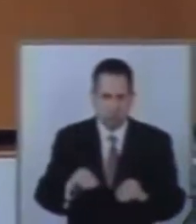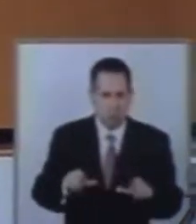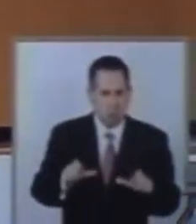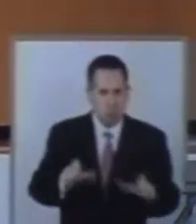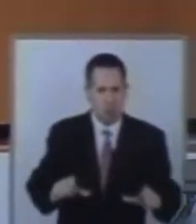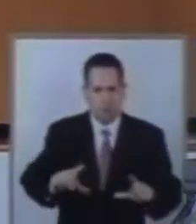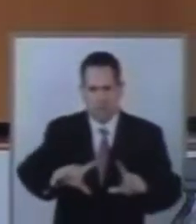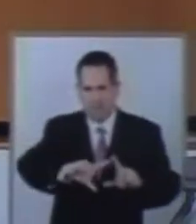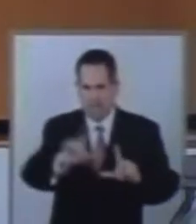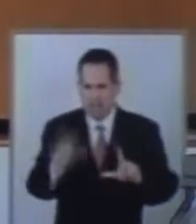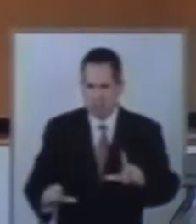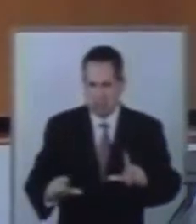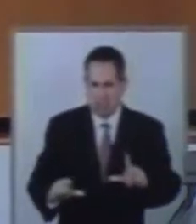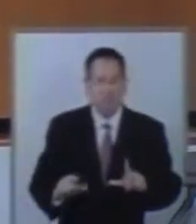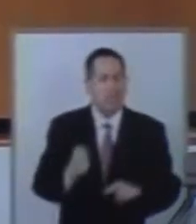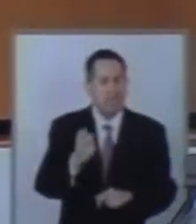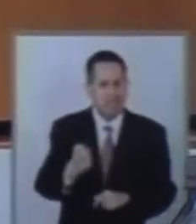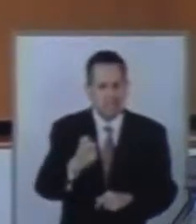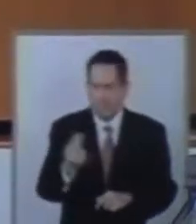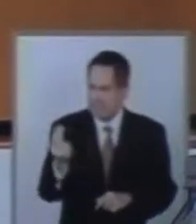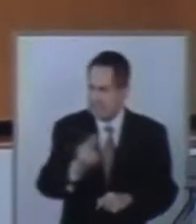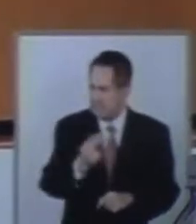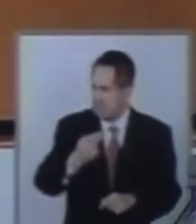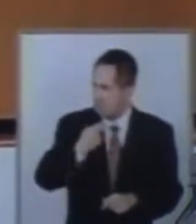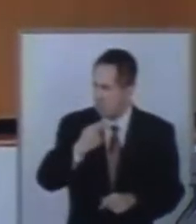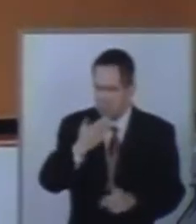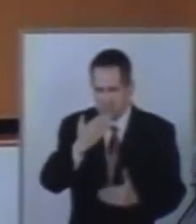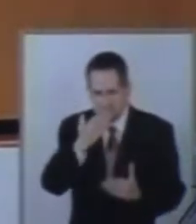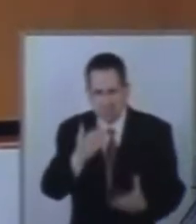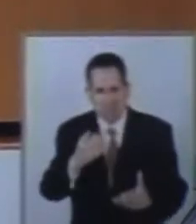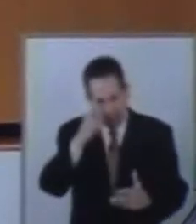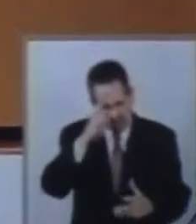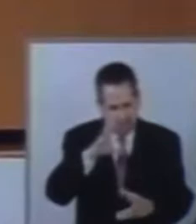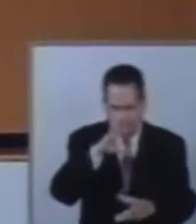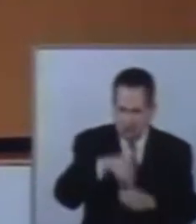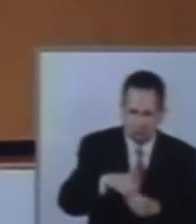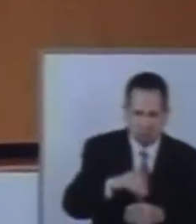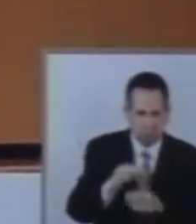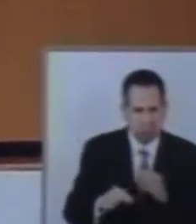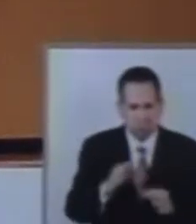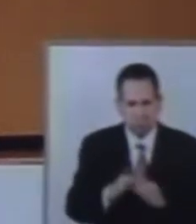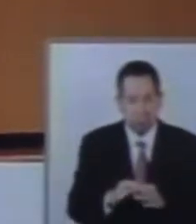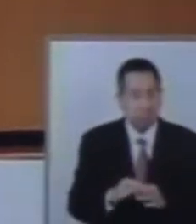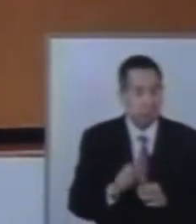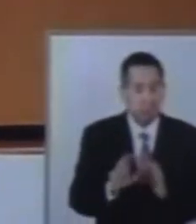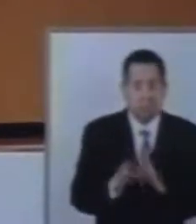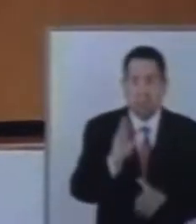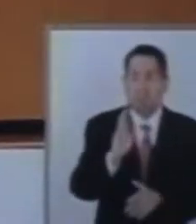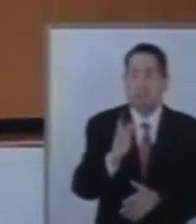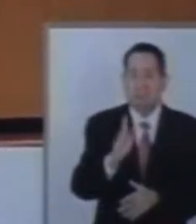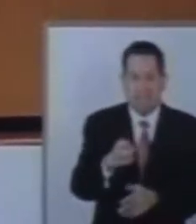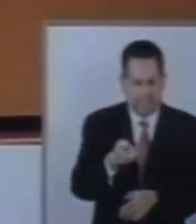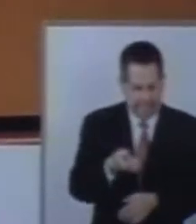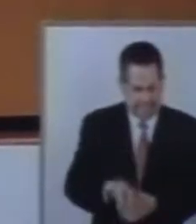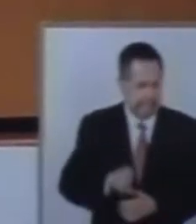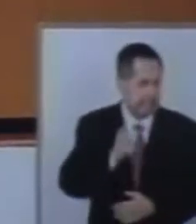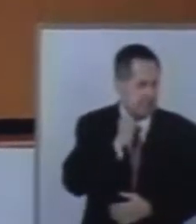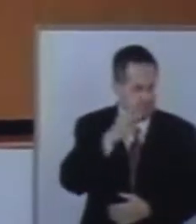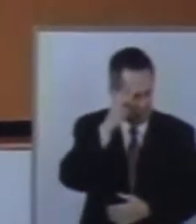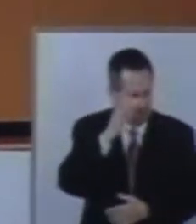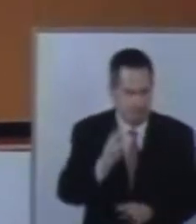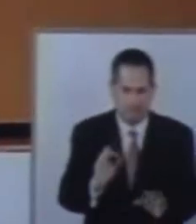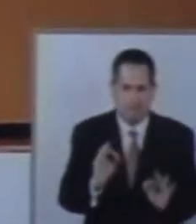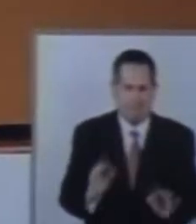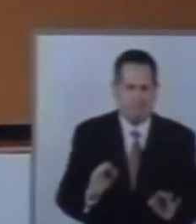Nacional, necesita un terreno político fértil para la conciliación, y lo ha encontrado hoy en el Senado de la